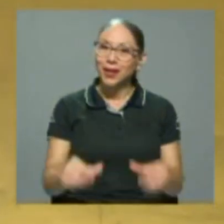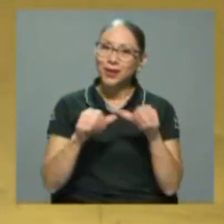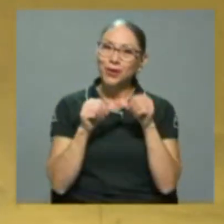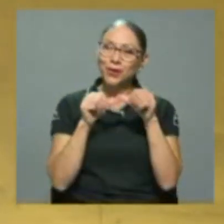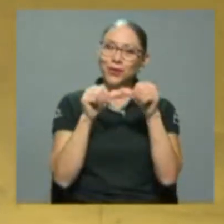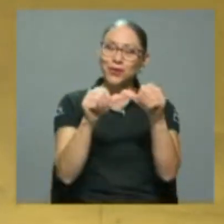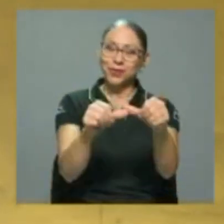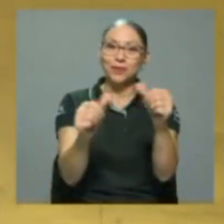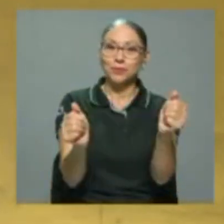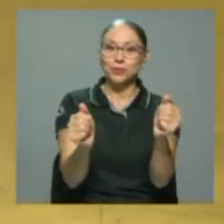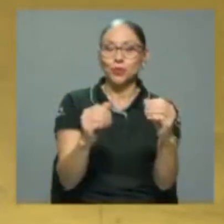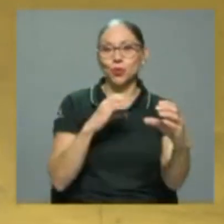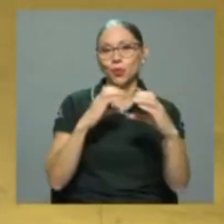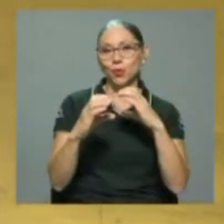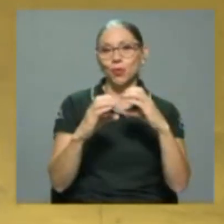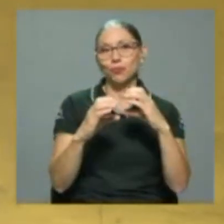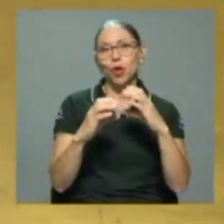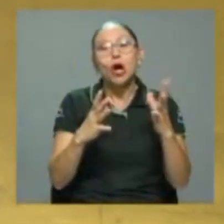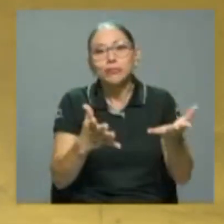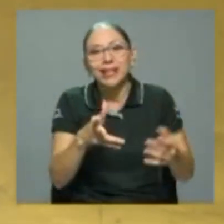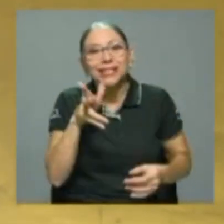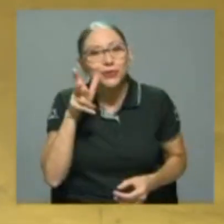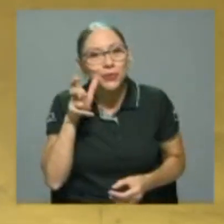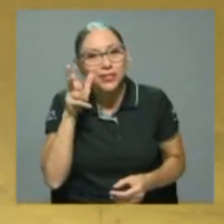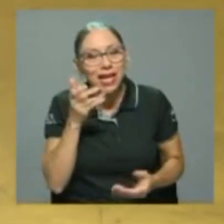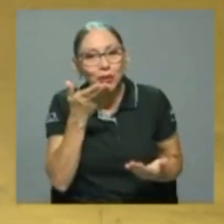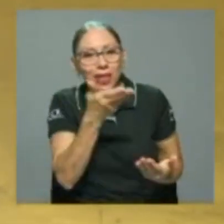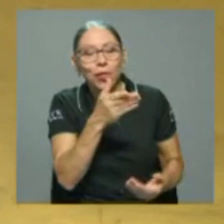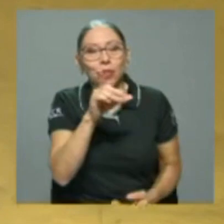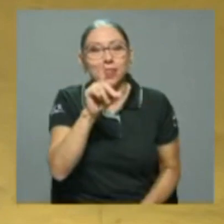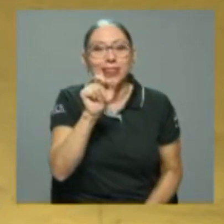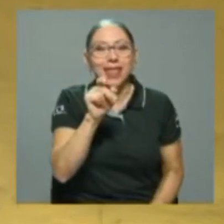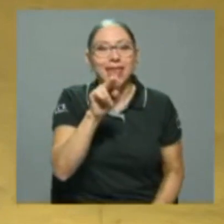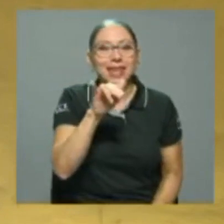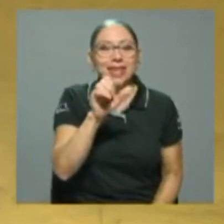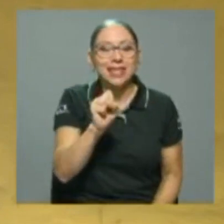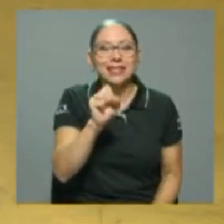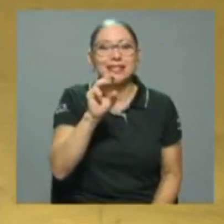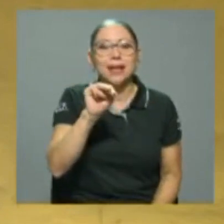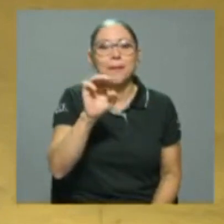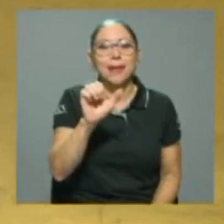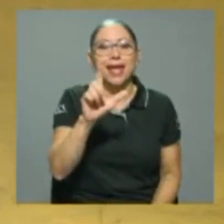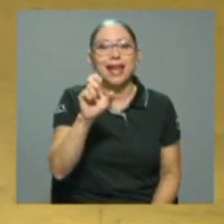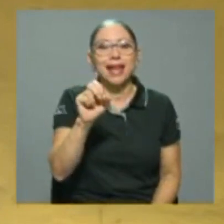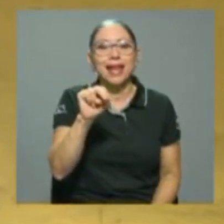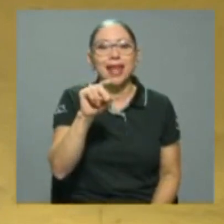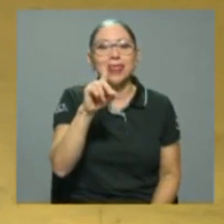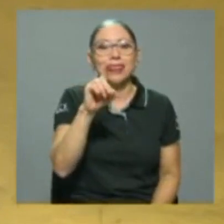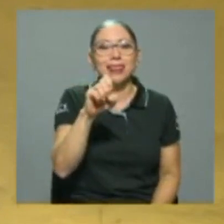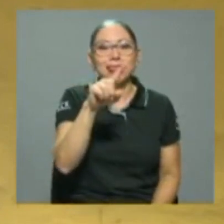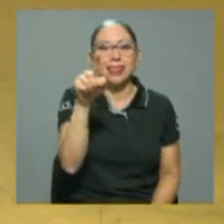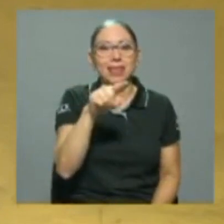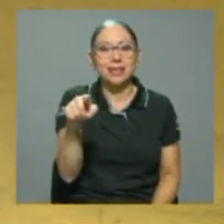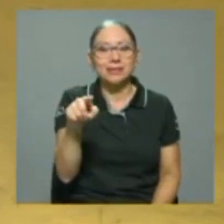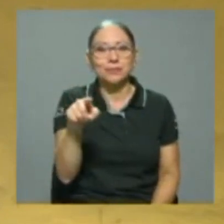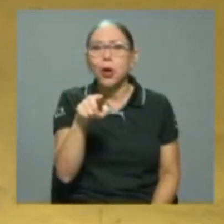Continuamos, amigas y amigos, conversando, escuchando a don Denis Meléndez, quien ustedes podrían adivinar, yo no lo